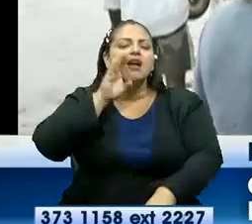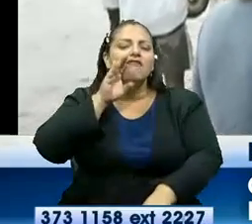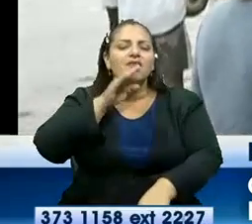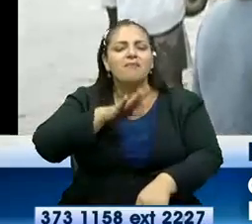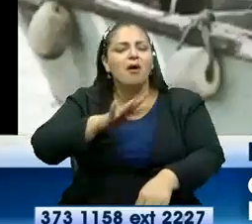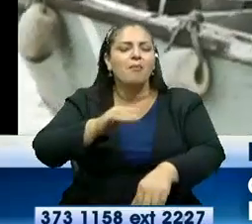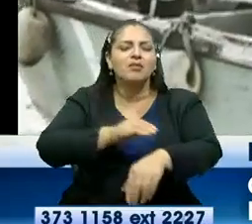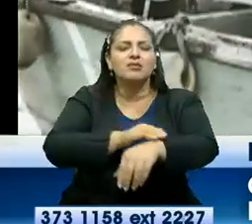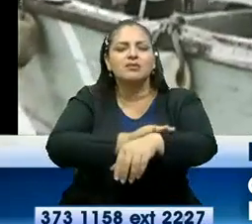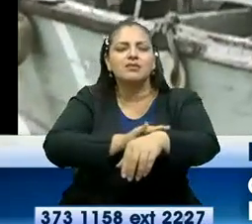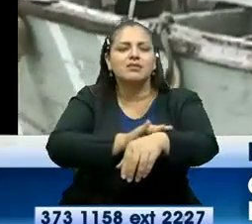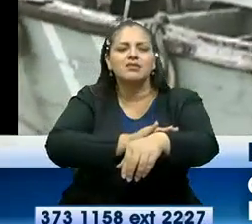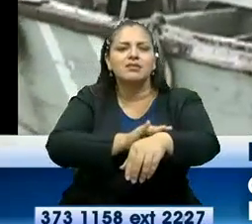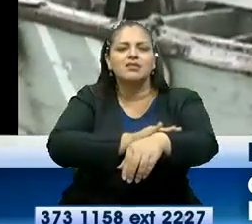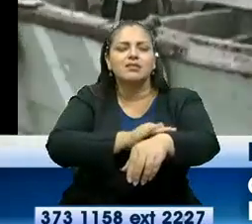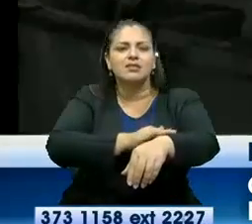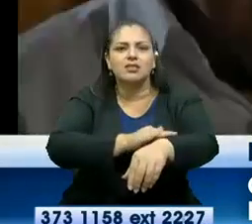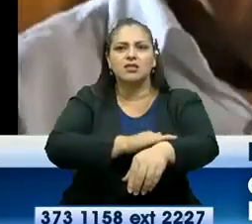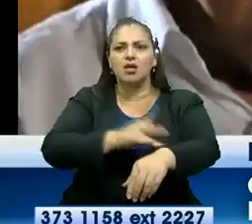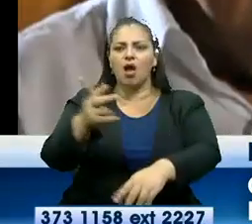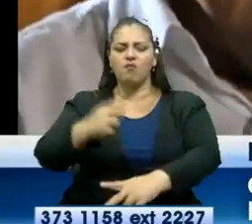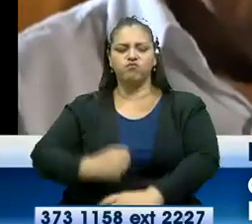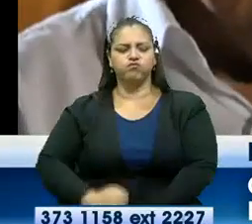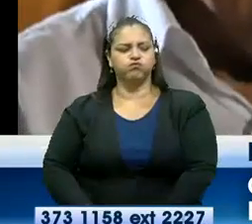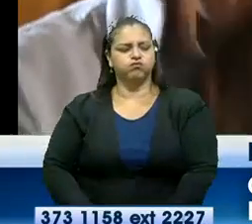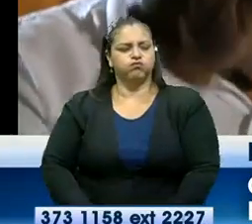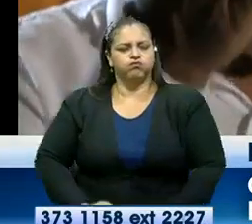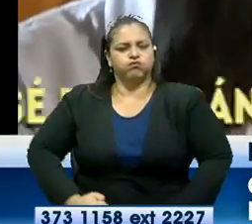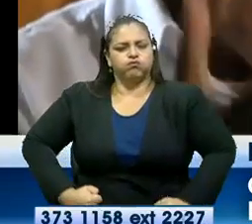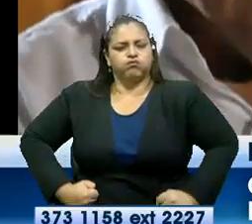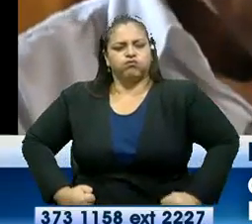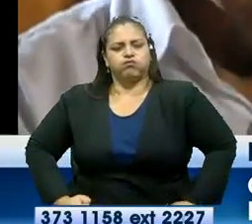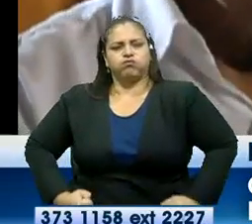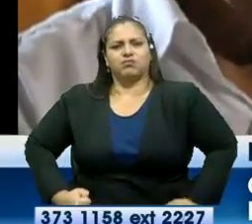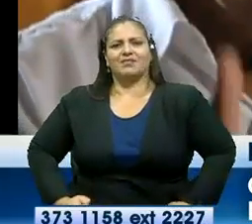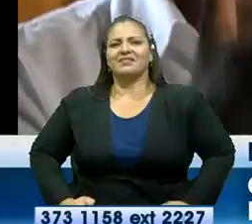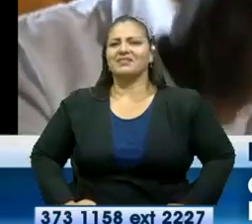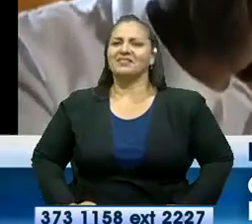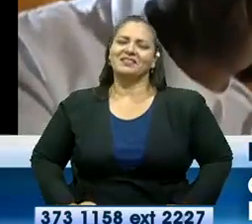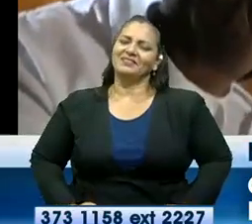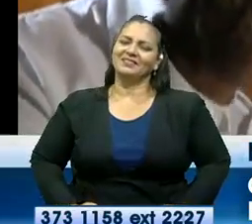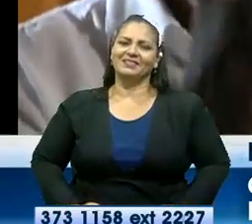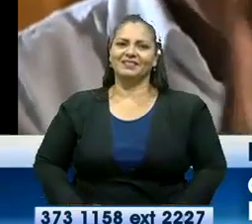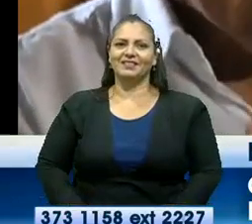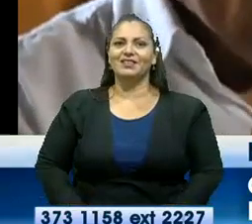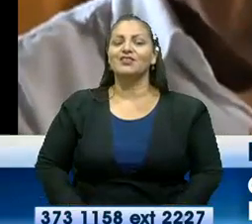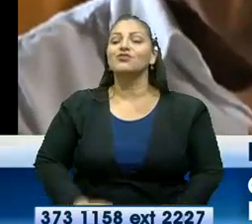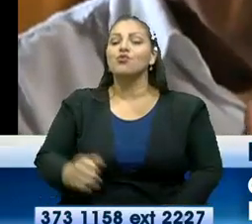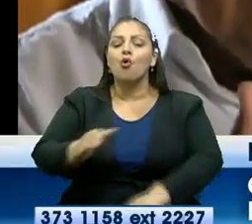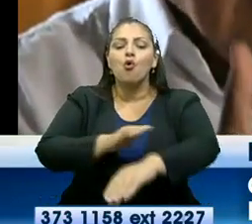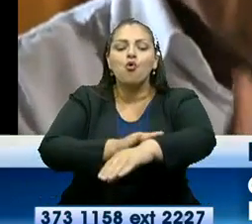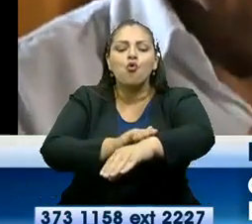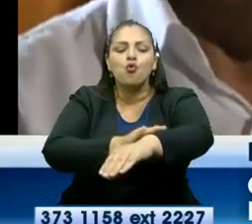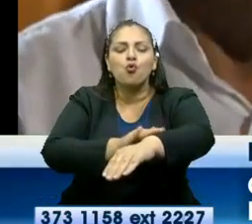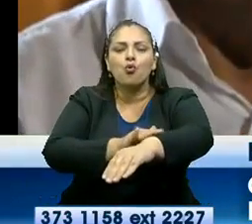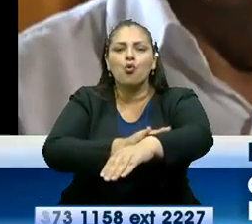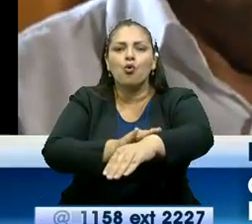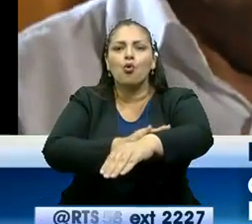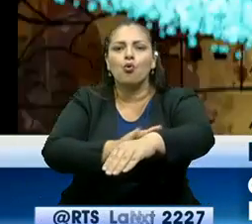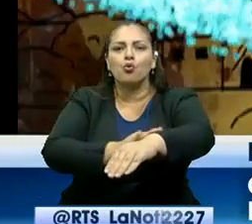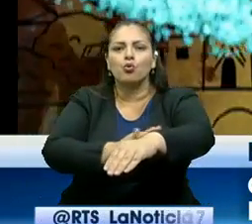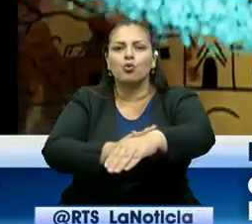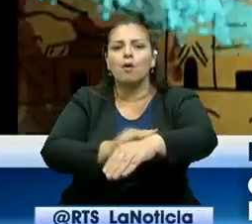cobrizo, como lo queramos ver, pero no es blanco, no es negro. Es un color auténticamente reconocido que es del